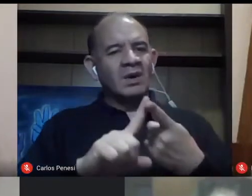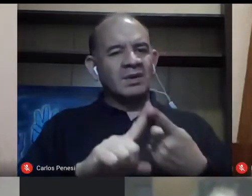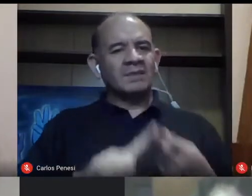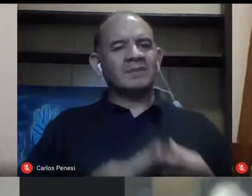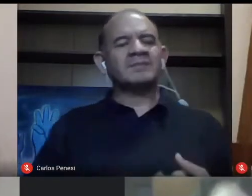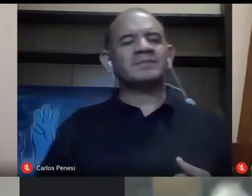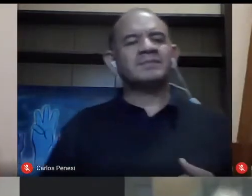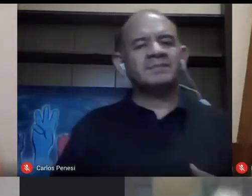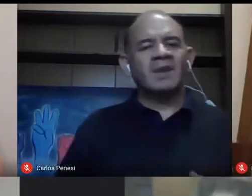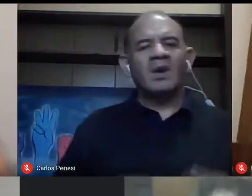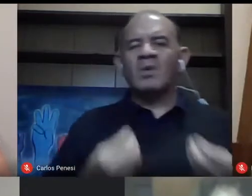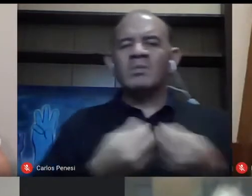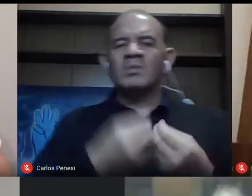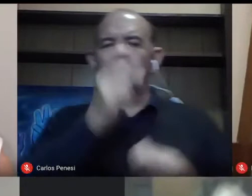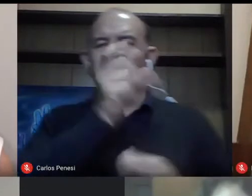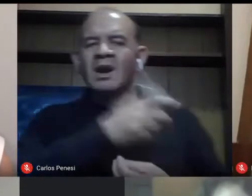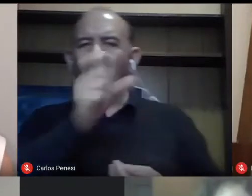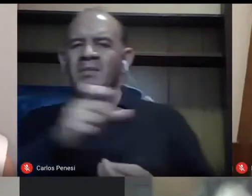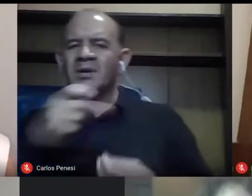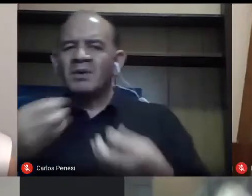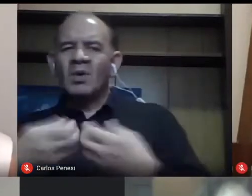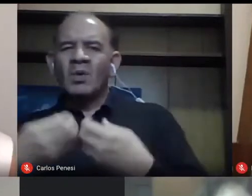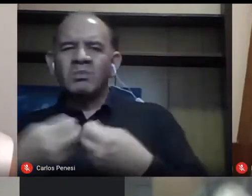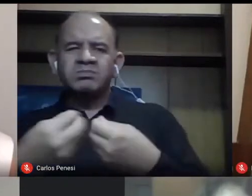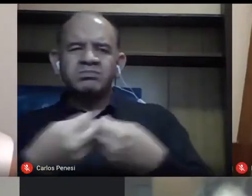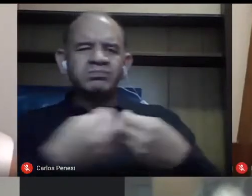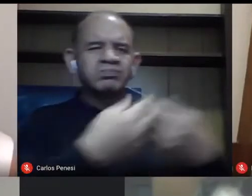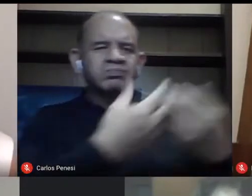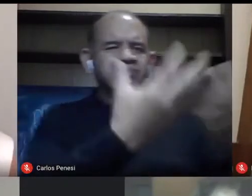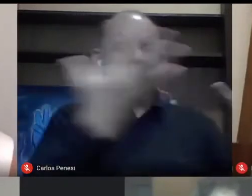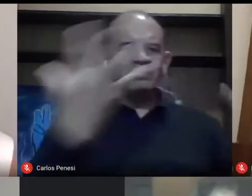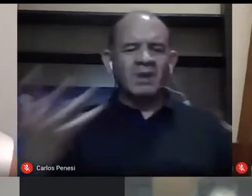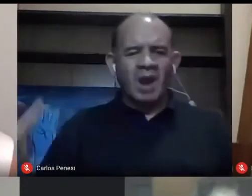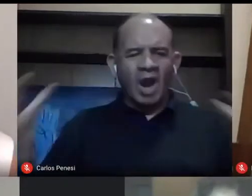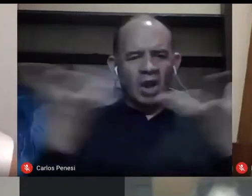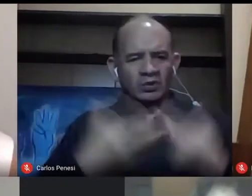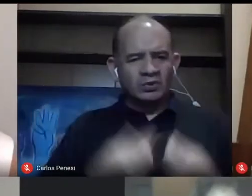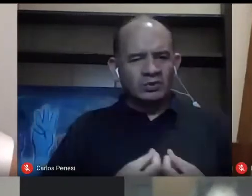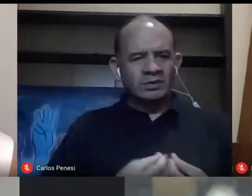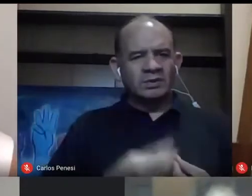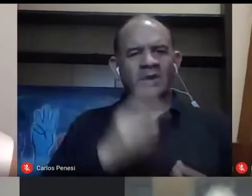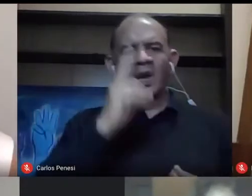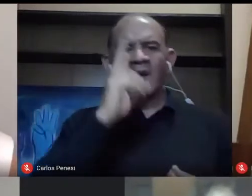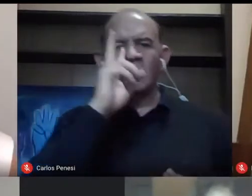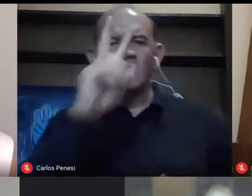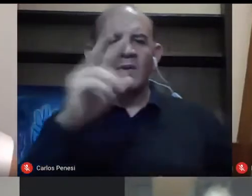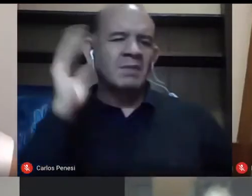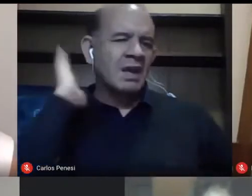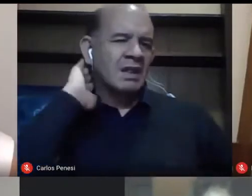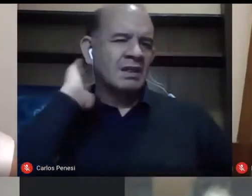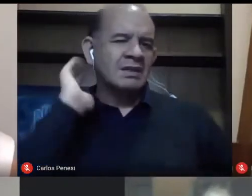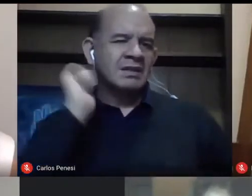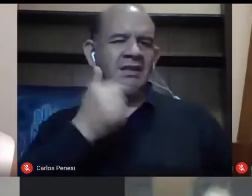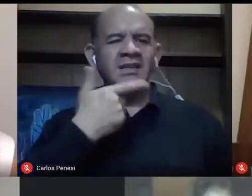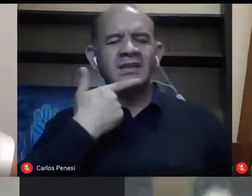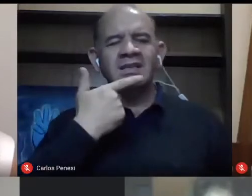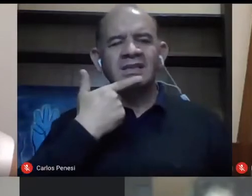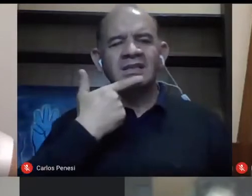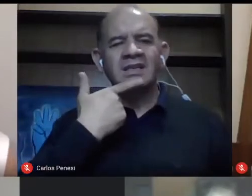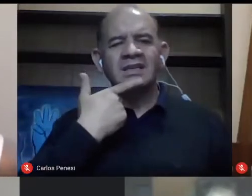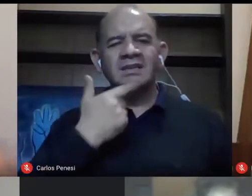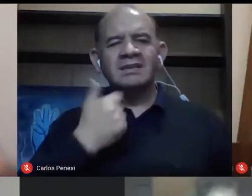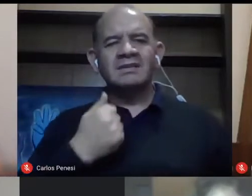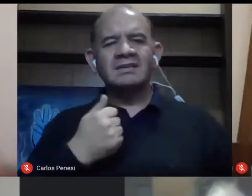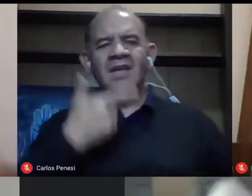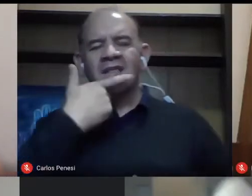Tiflosnexo, FAICA, Cancillería. Bueno, fíjense que en el 2016, en septiembre del 2016,